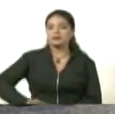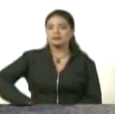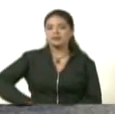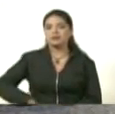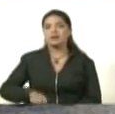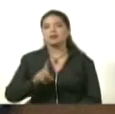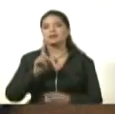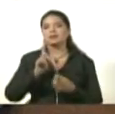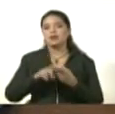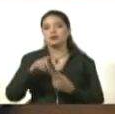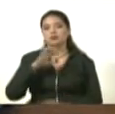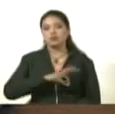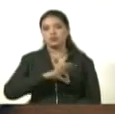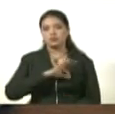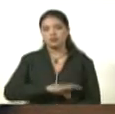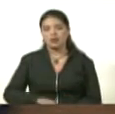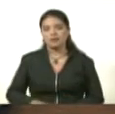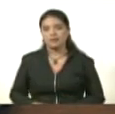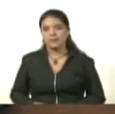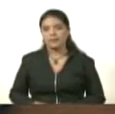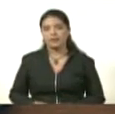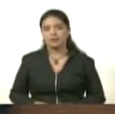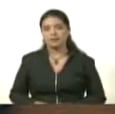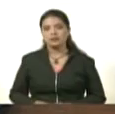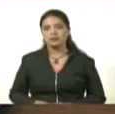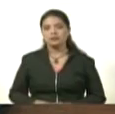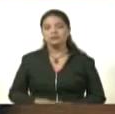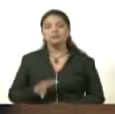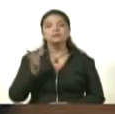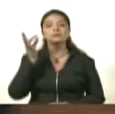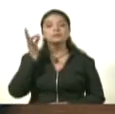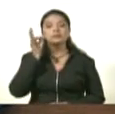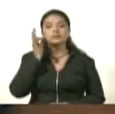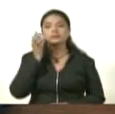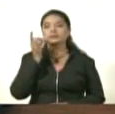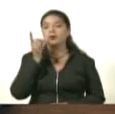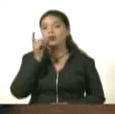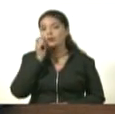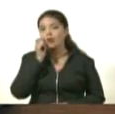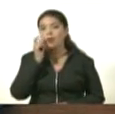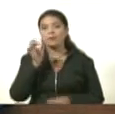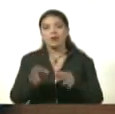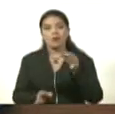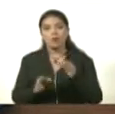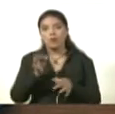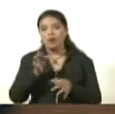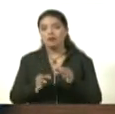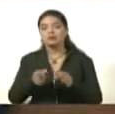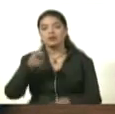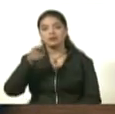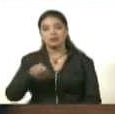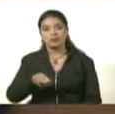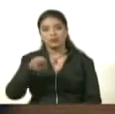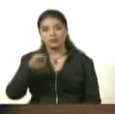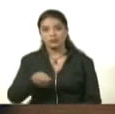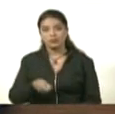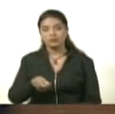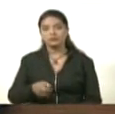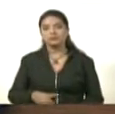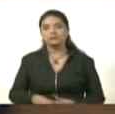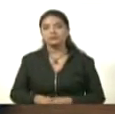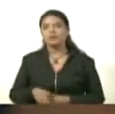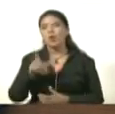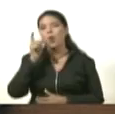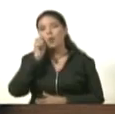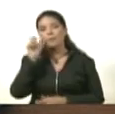de Casación Social. Ciudadanas magistradas y magistrados del Tribunal Supremo de Justicia. Licenciado